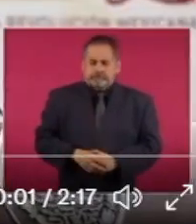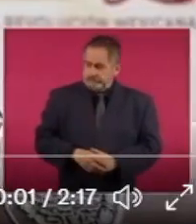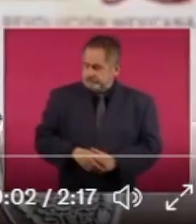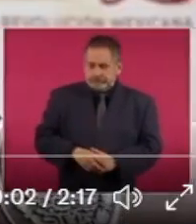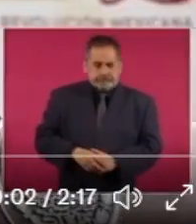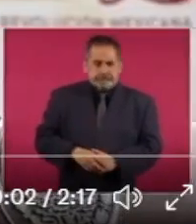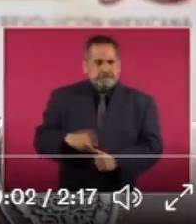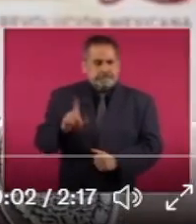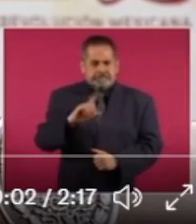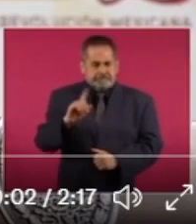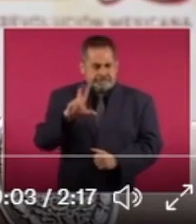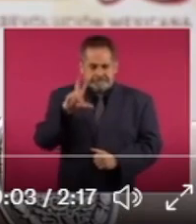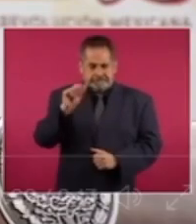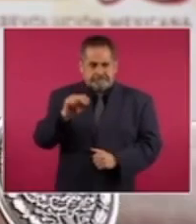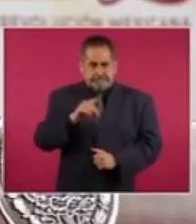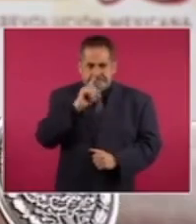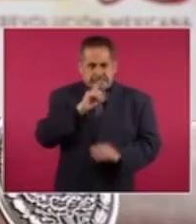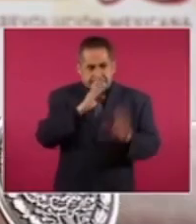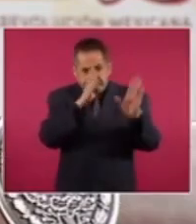que